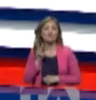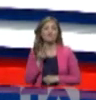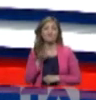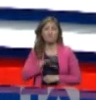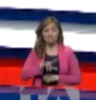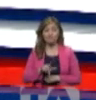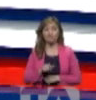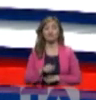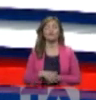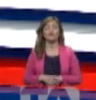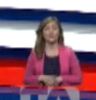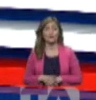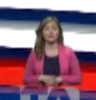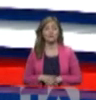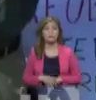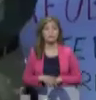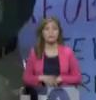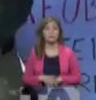antisociales.